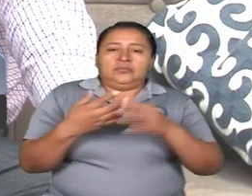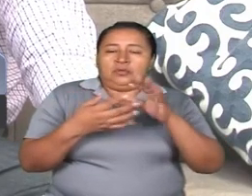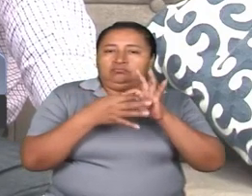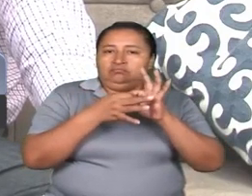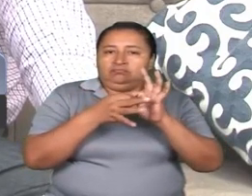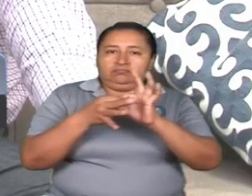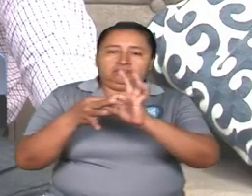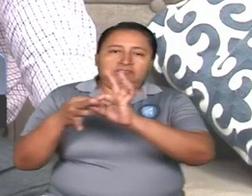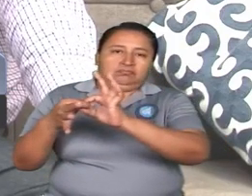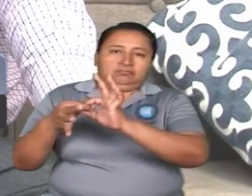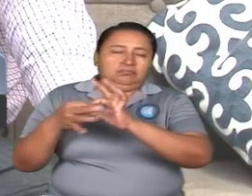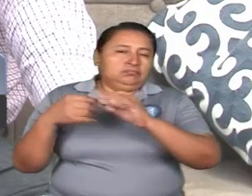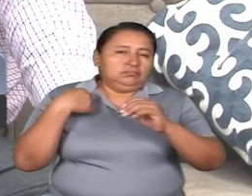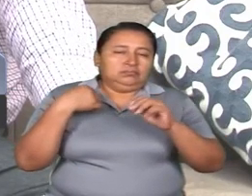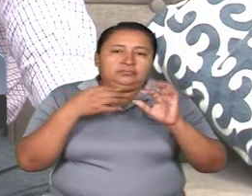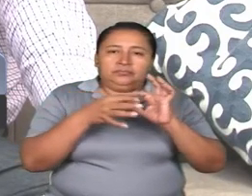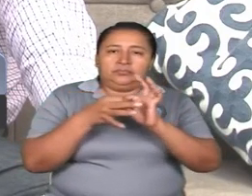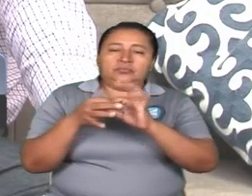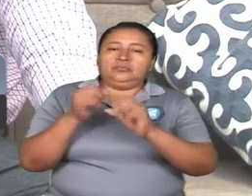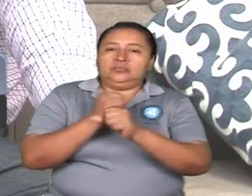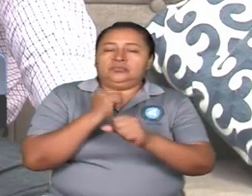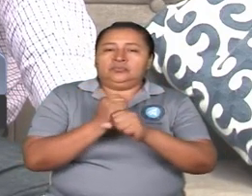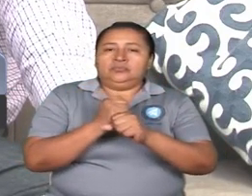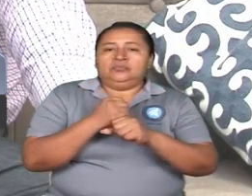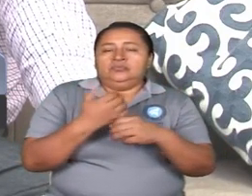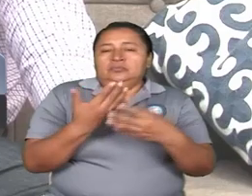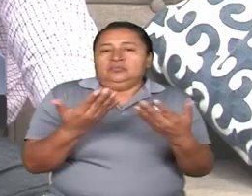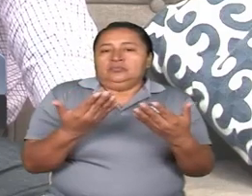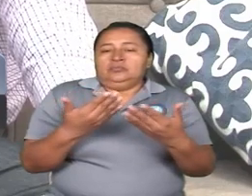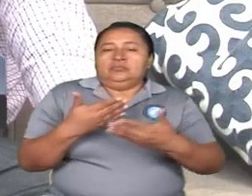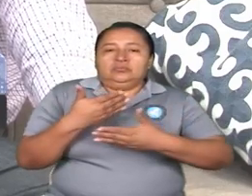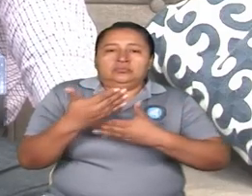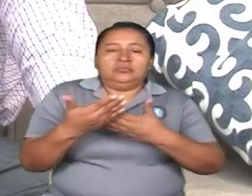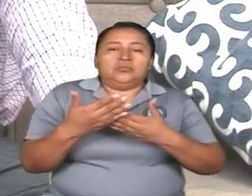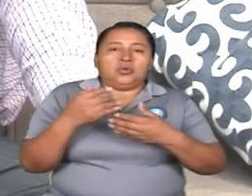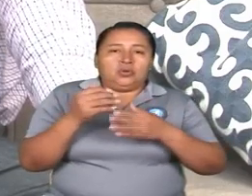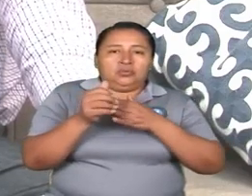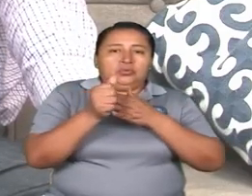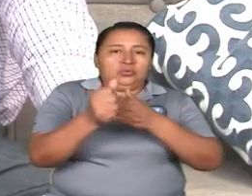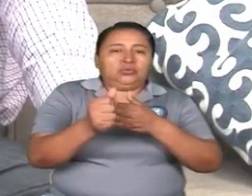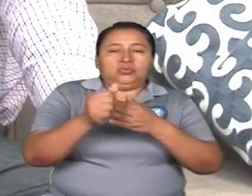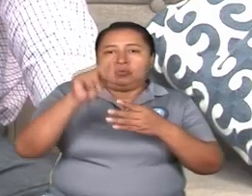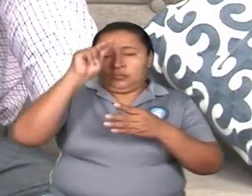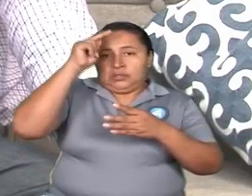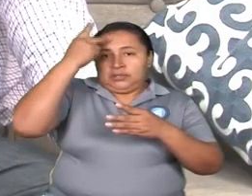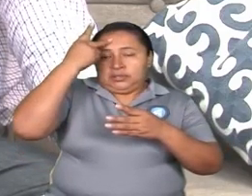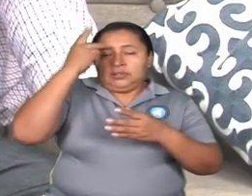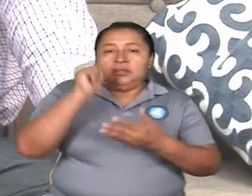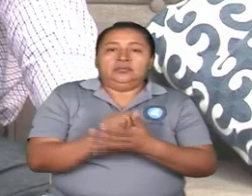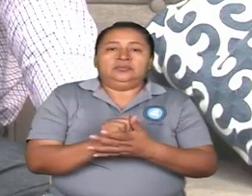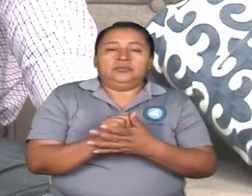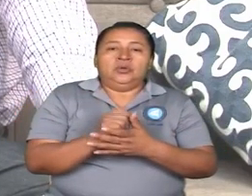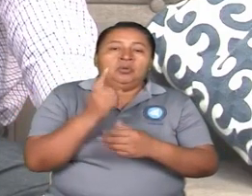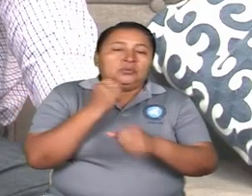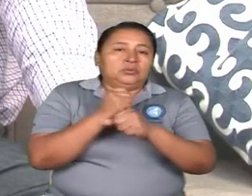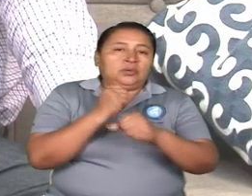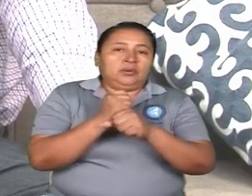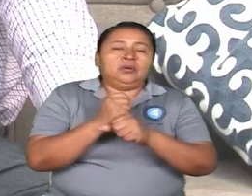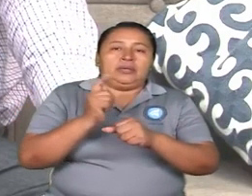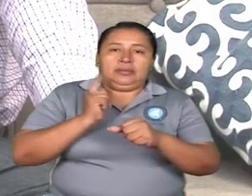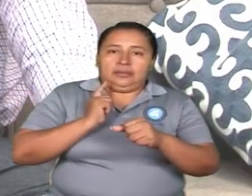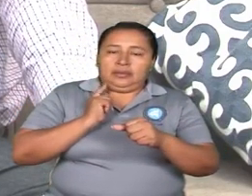sistemático, un trabajo con conducción política, un trabajo que ha